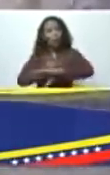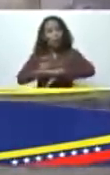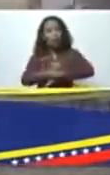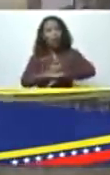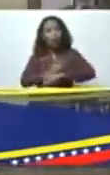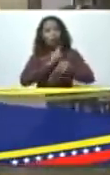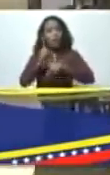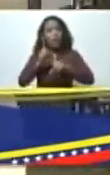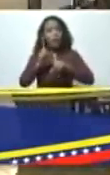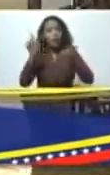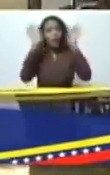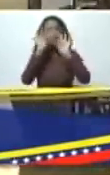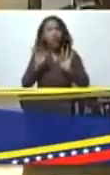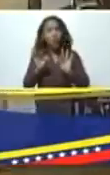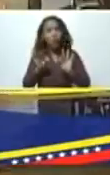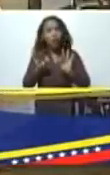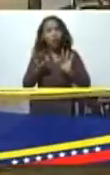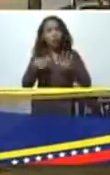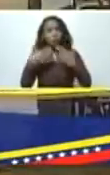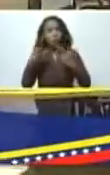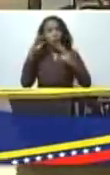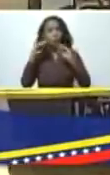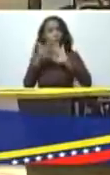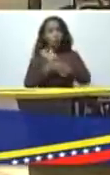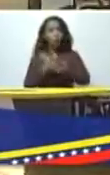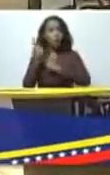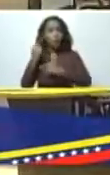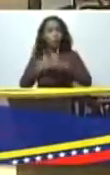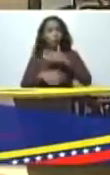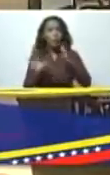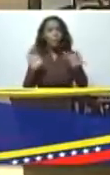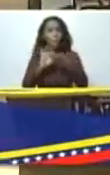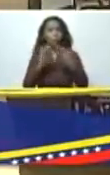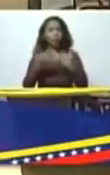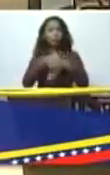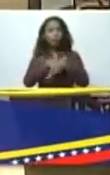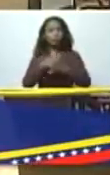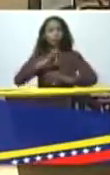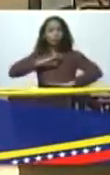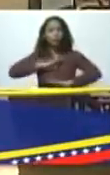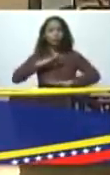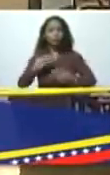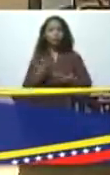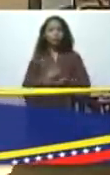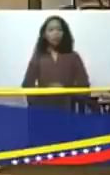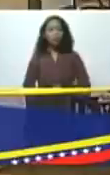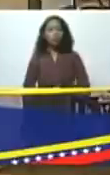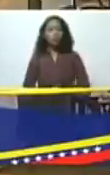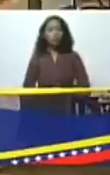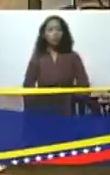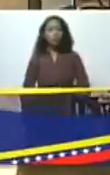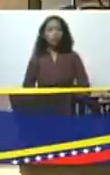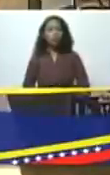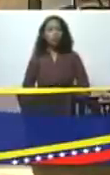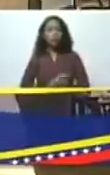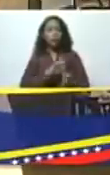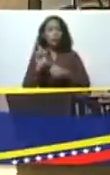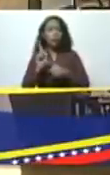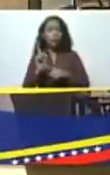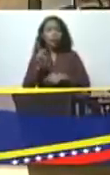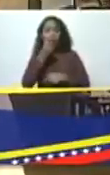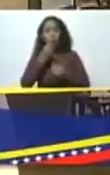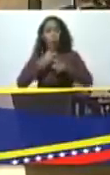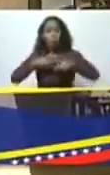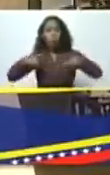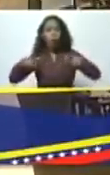y esas dimensiones de las cuales se hablan puedan ir engranadas en beneficio y en ese reverdecer de un